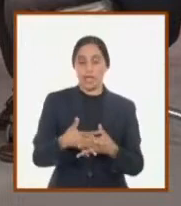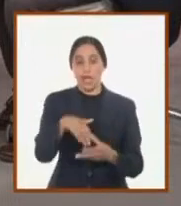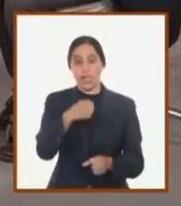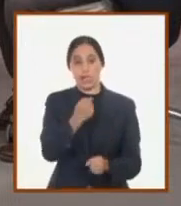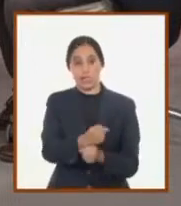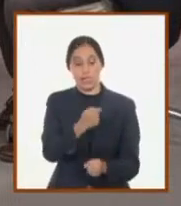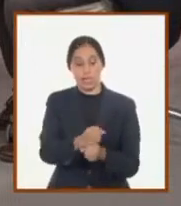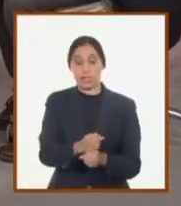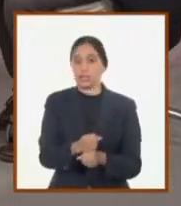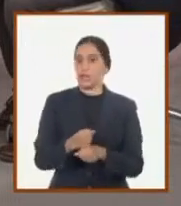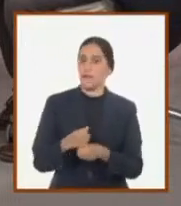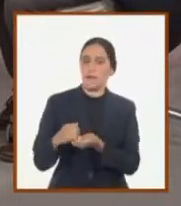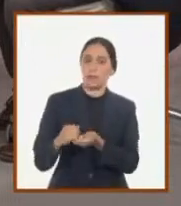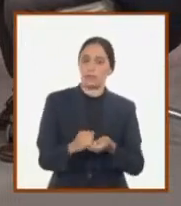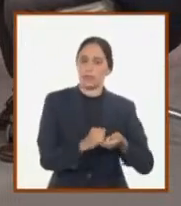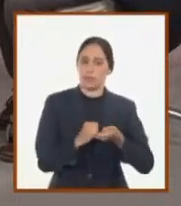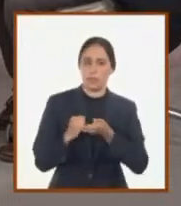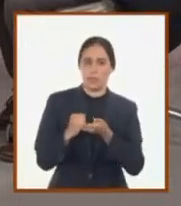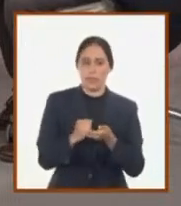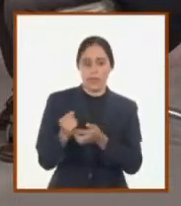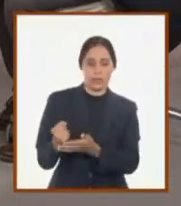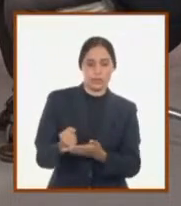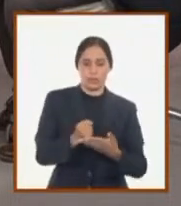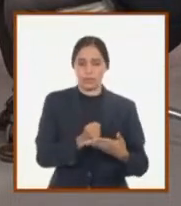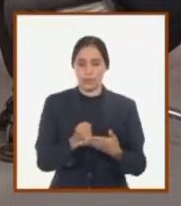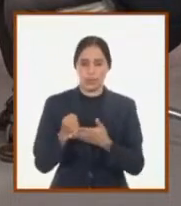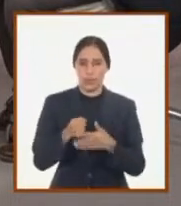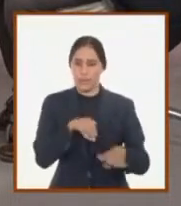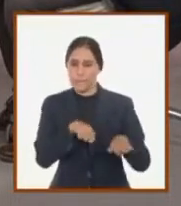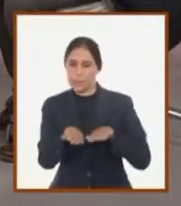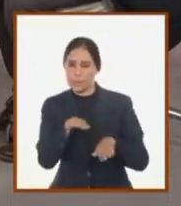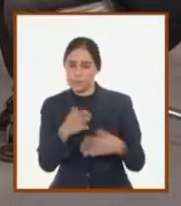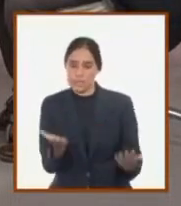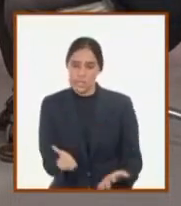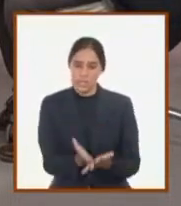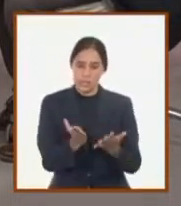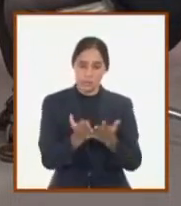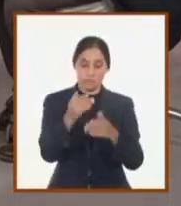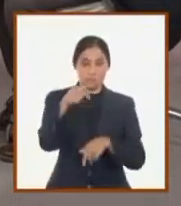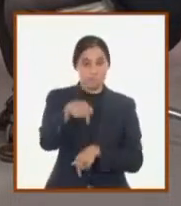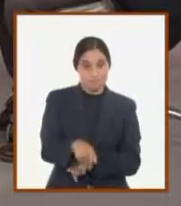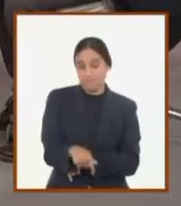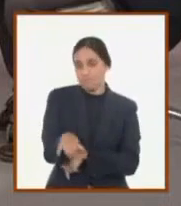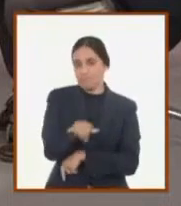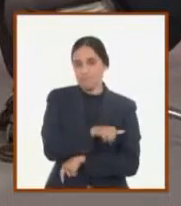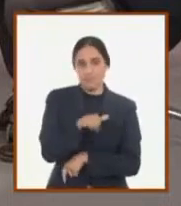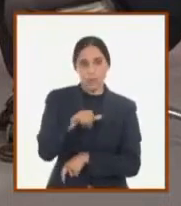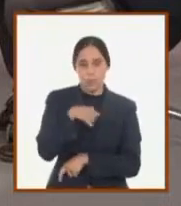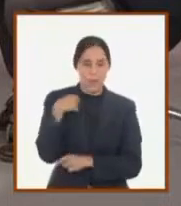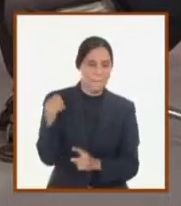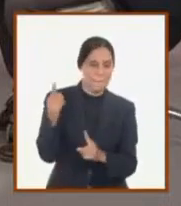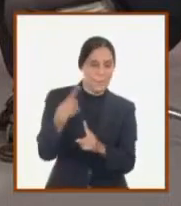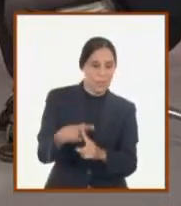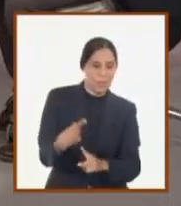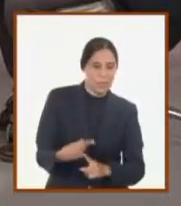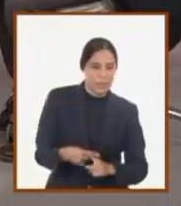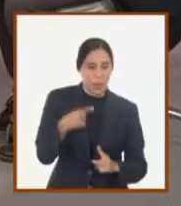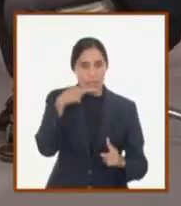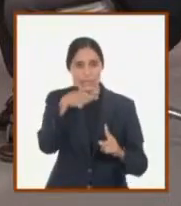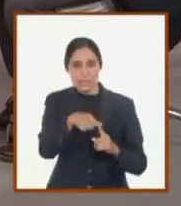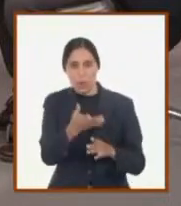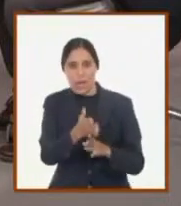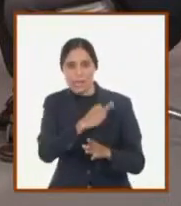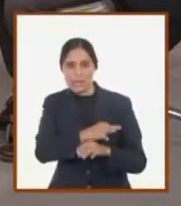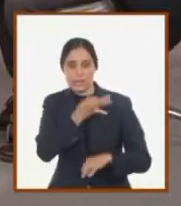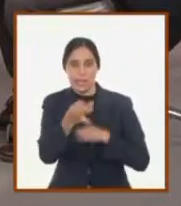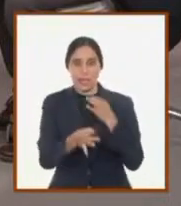eh colaboramos en su preparación en su desarrollo hoy también eh además de estas tareas que aquí se han mencionado hoy